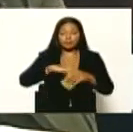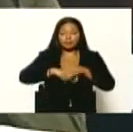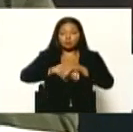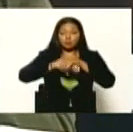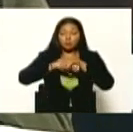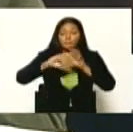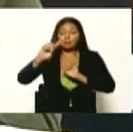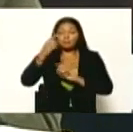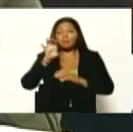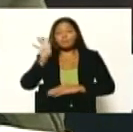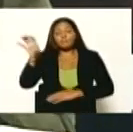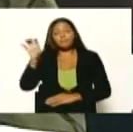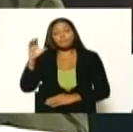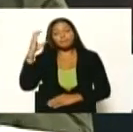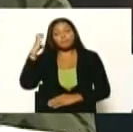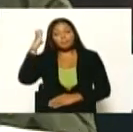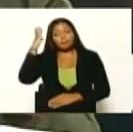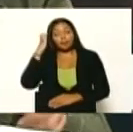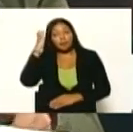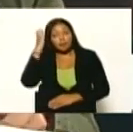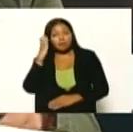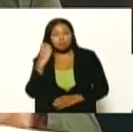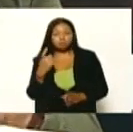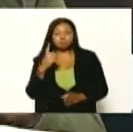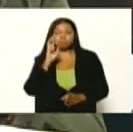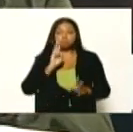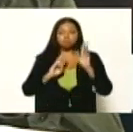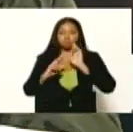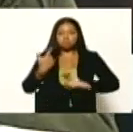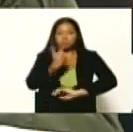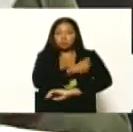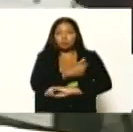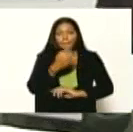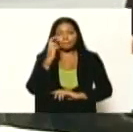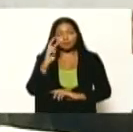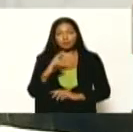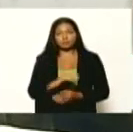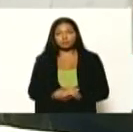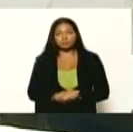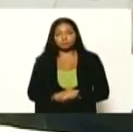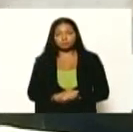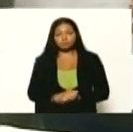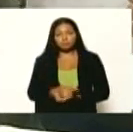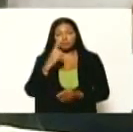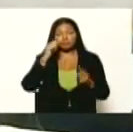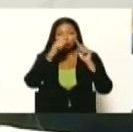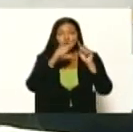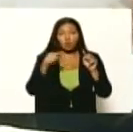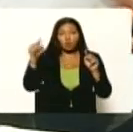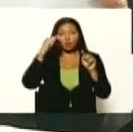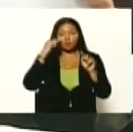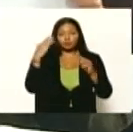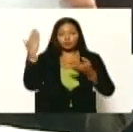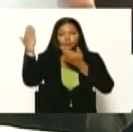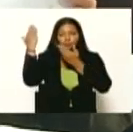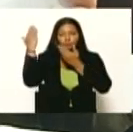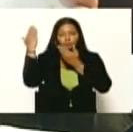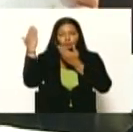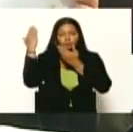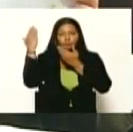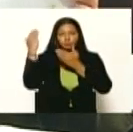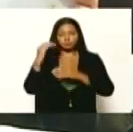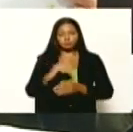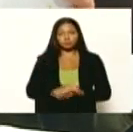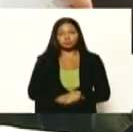el primer país de Europa en tener mayor inmunidad. Bueno, mírese aquí la curva, si la podemos mostrar. La